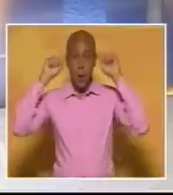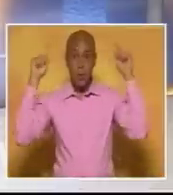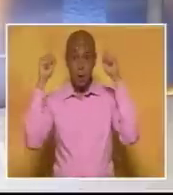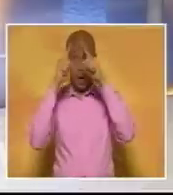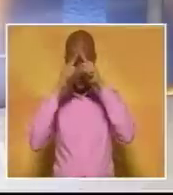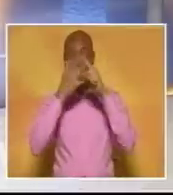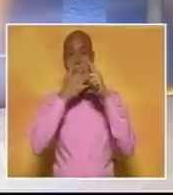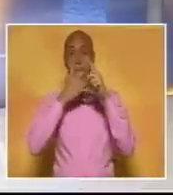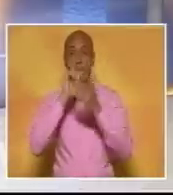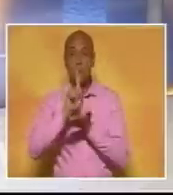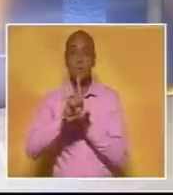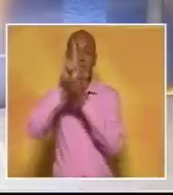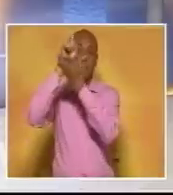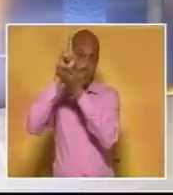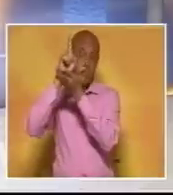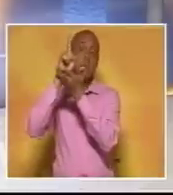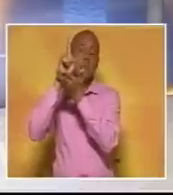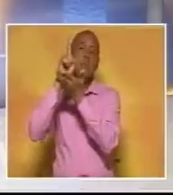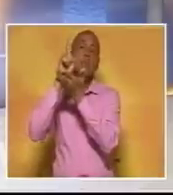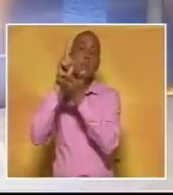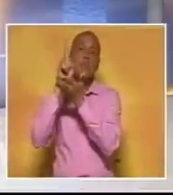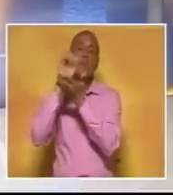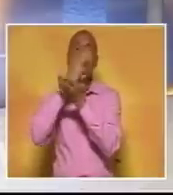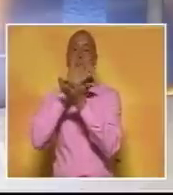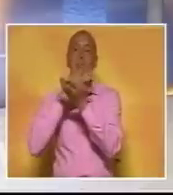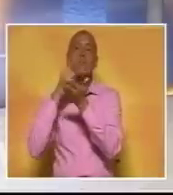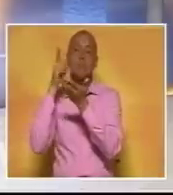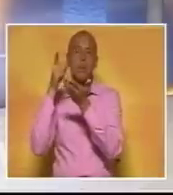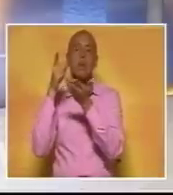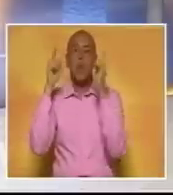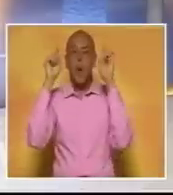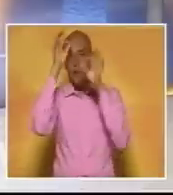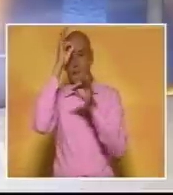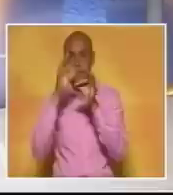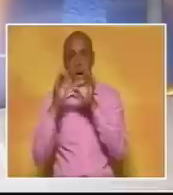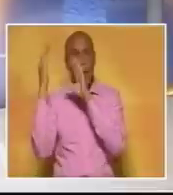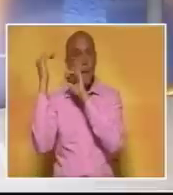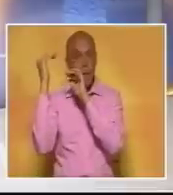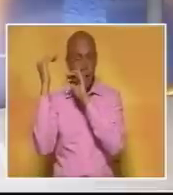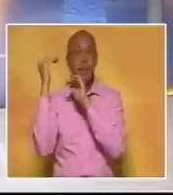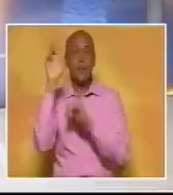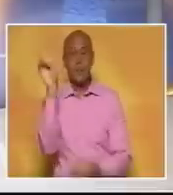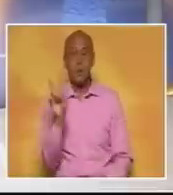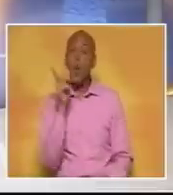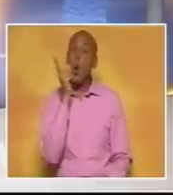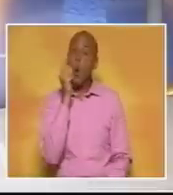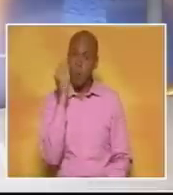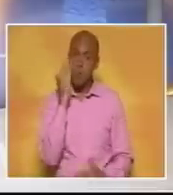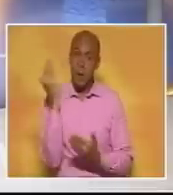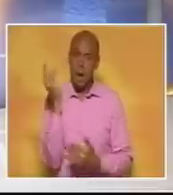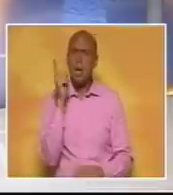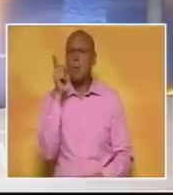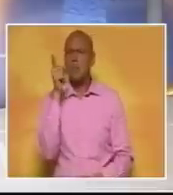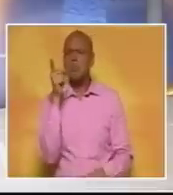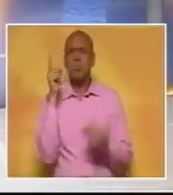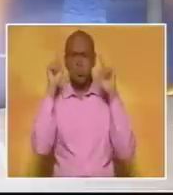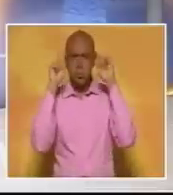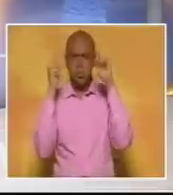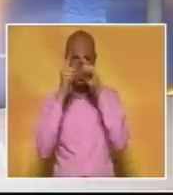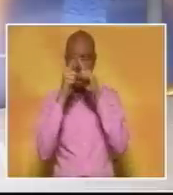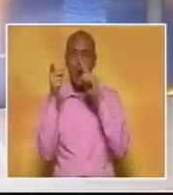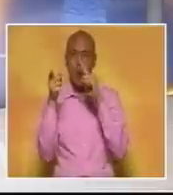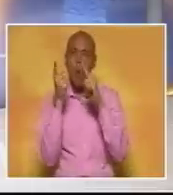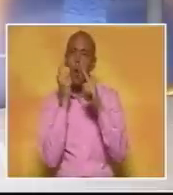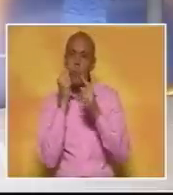Hernández alimentará la fe y la esperanza de los venezolanos. Señaló que su bondad, rectitud y fervorosa dedicación a aliviar